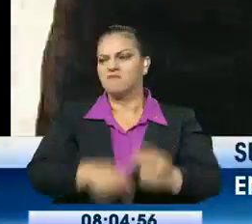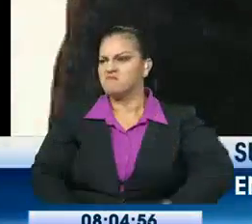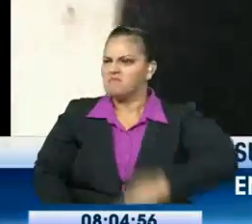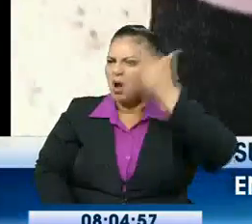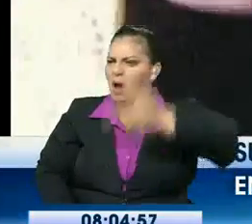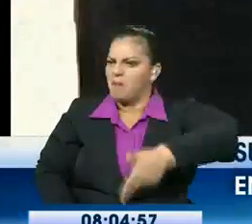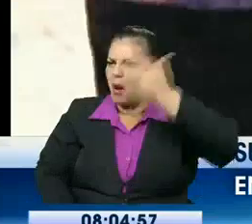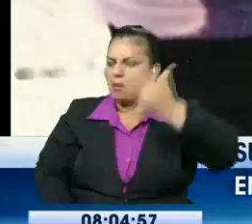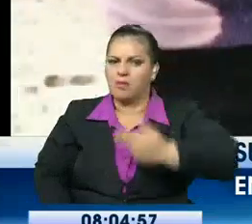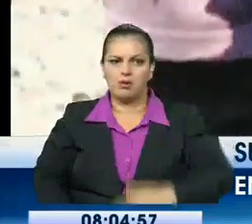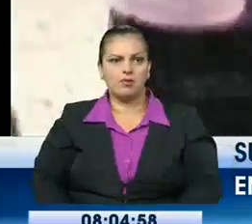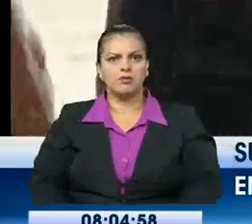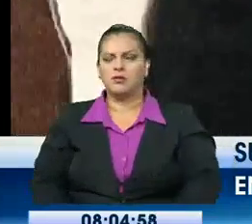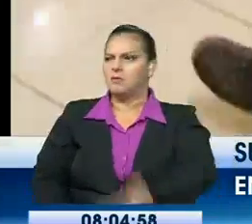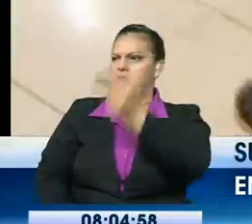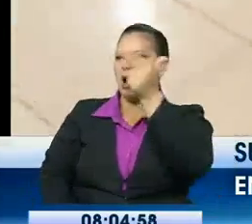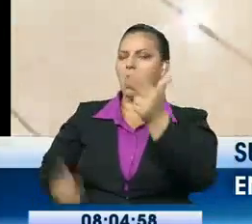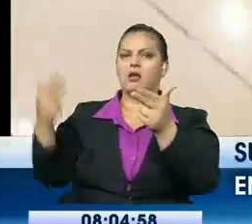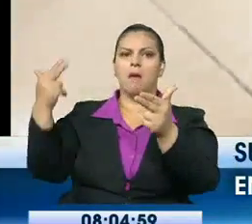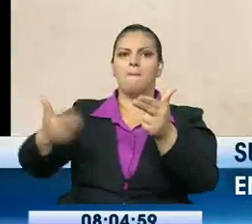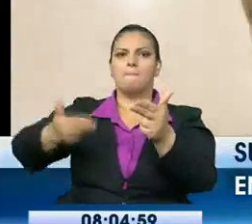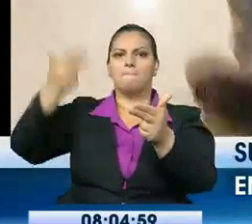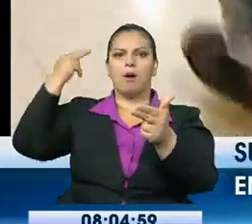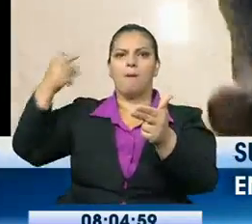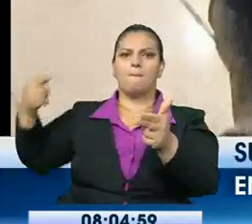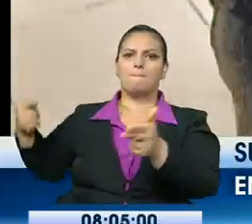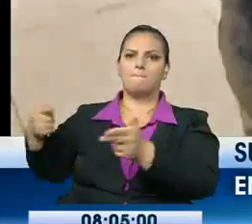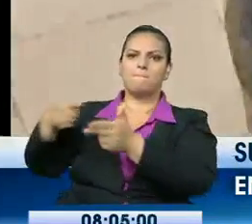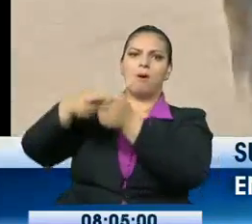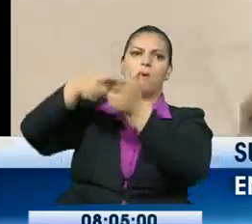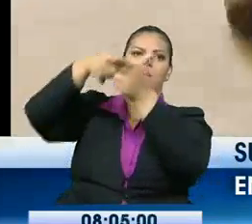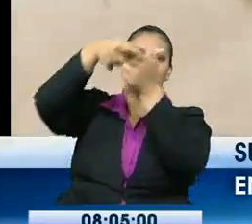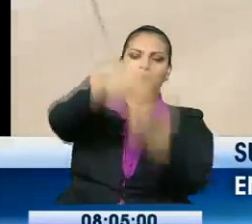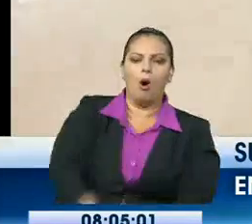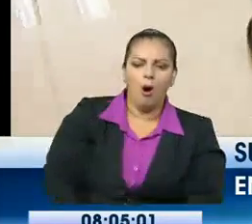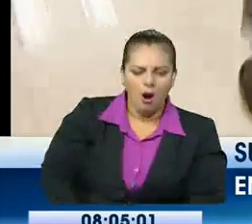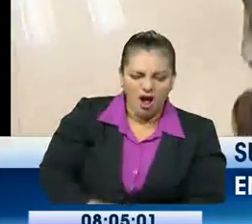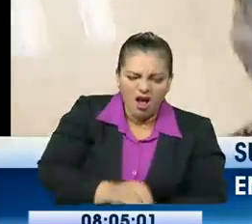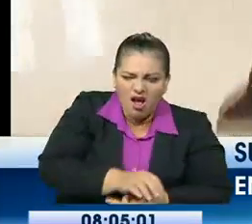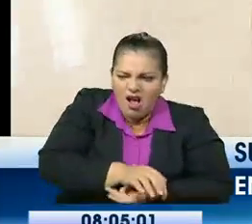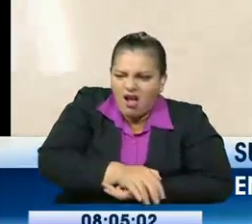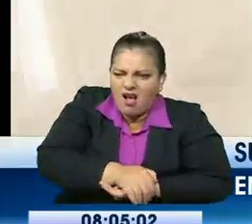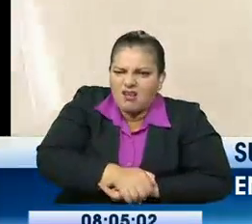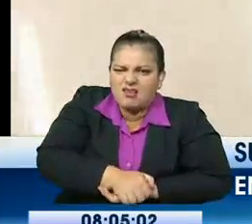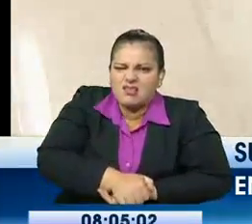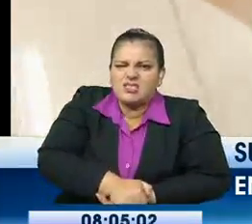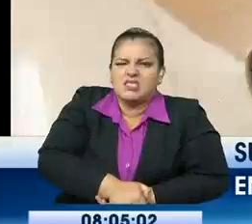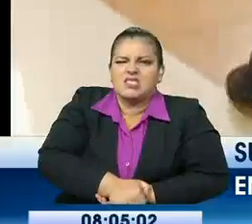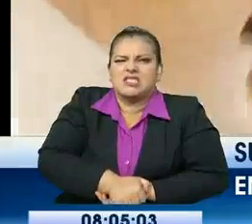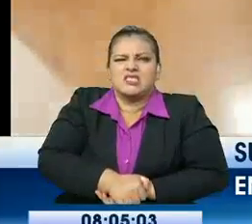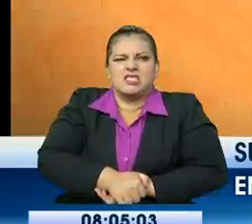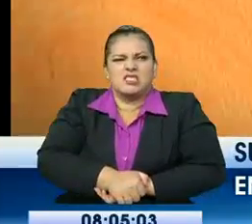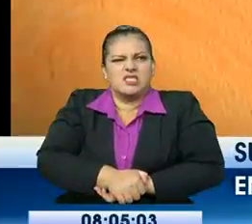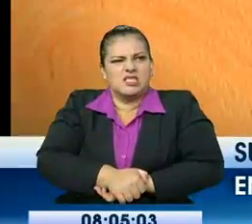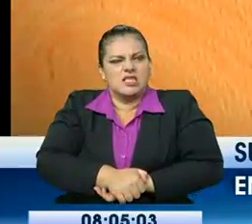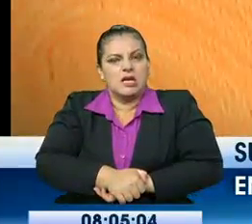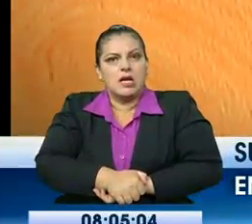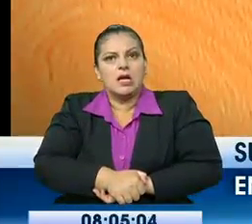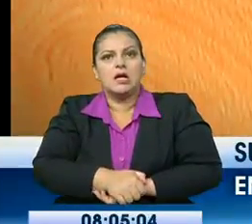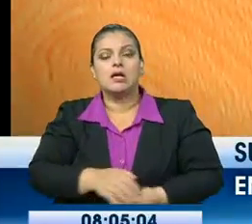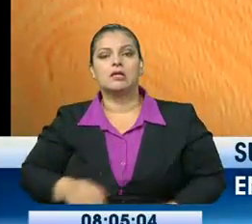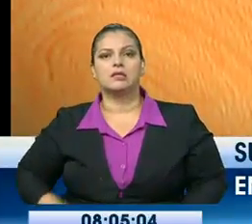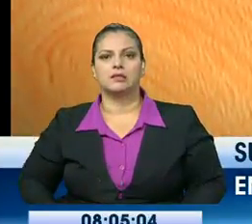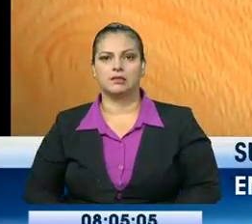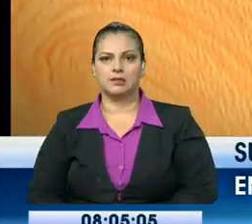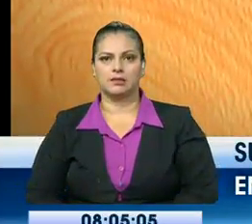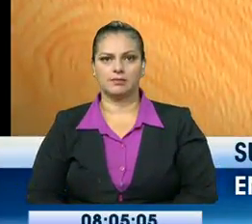brazo, dos en su mano derecha. El momento que se le impacta en el arma de él es cuando suelta el arma, se le cae más bien el